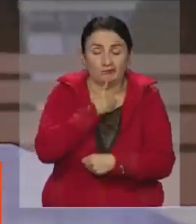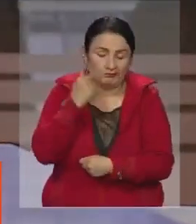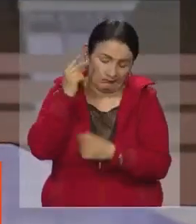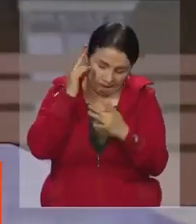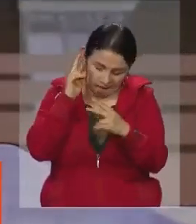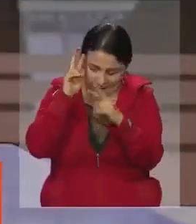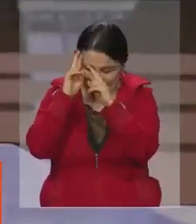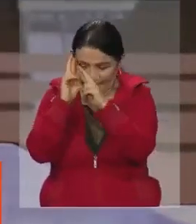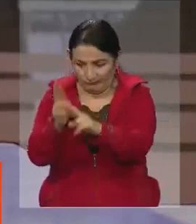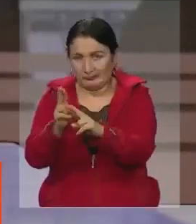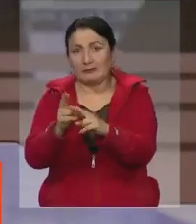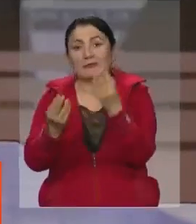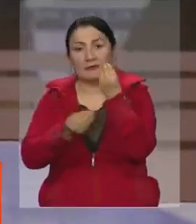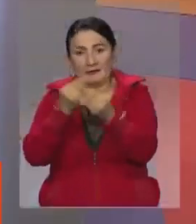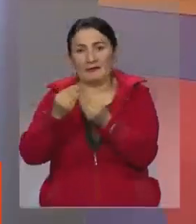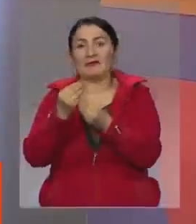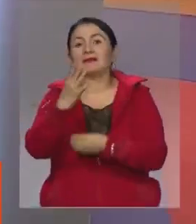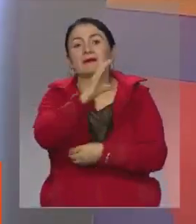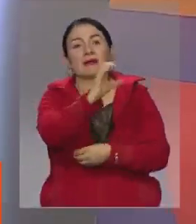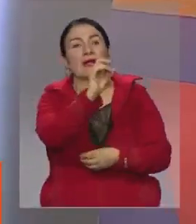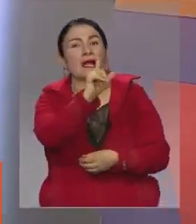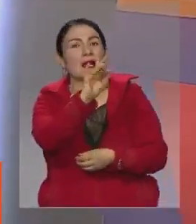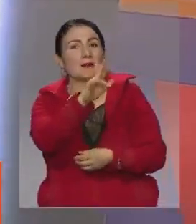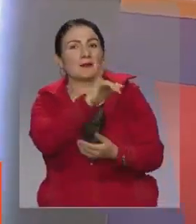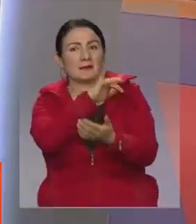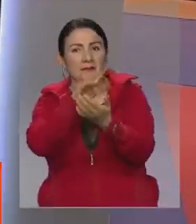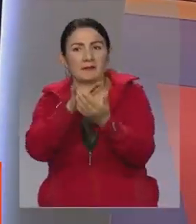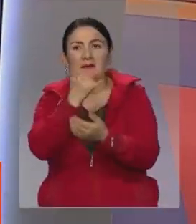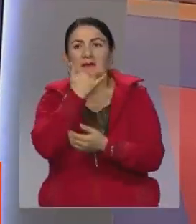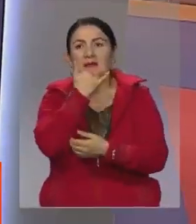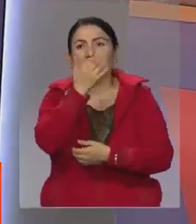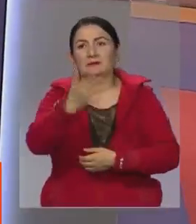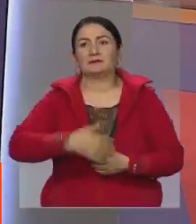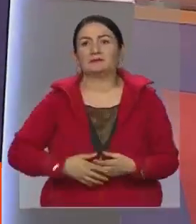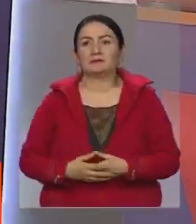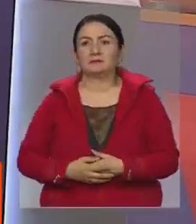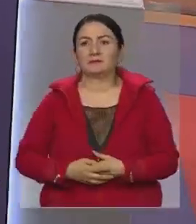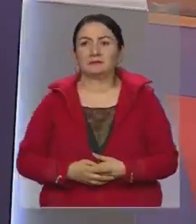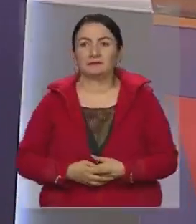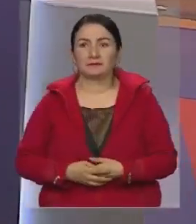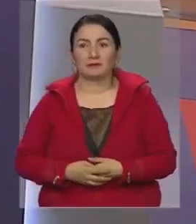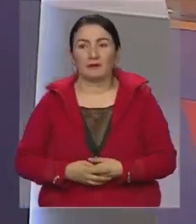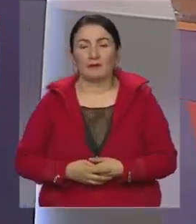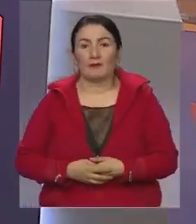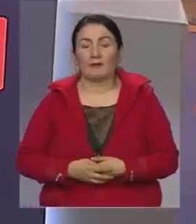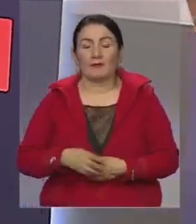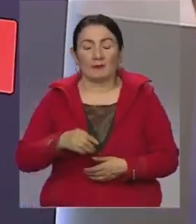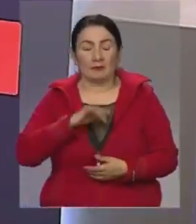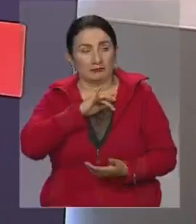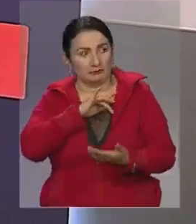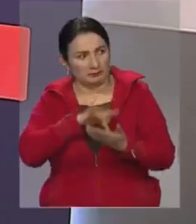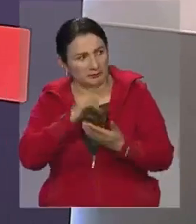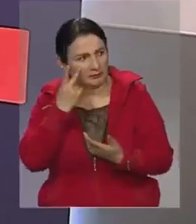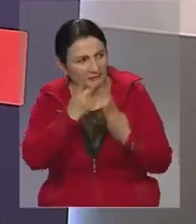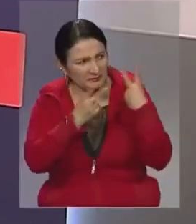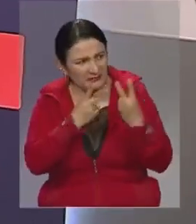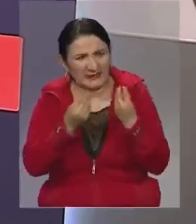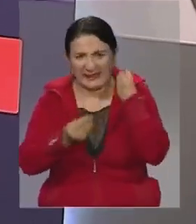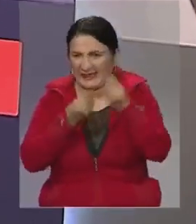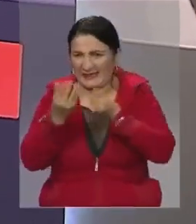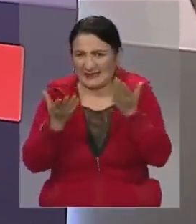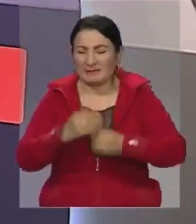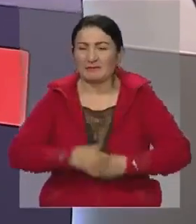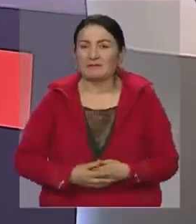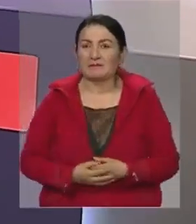uso responsable del agua. Carol Velázquez estuvo en uno de esos recitales. Carol, ¿cómo reacciona la gente frente a ese regalo?